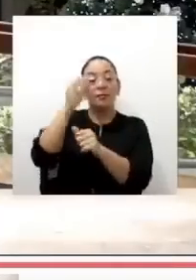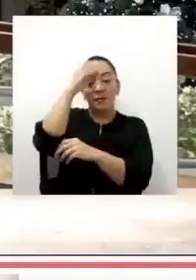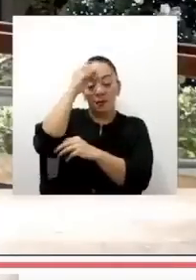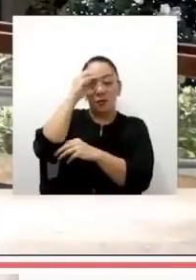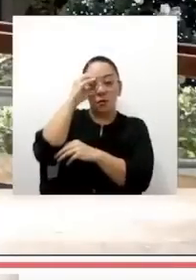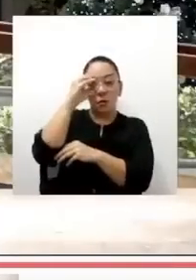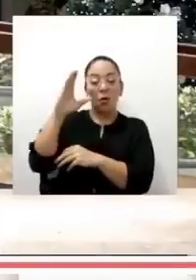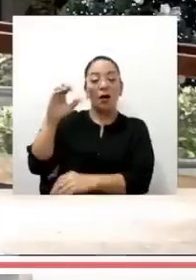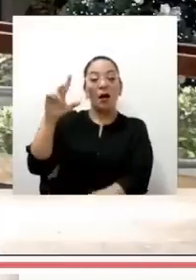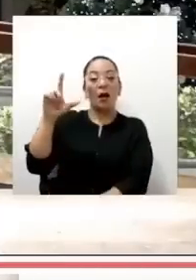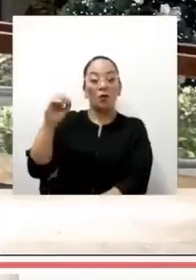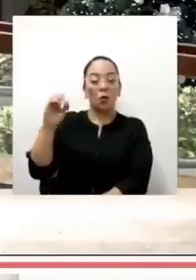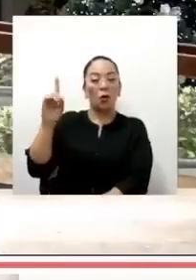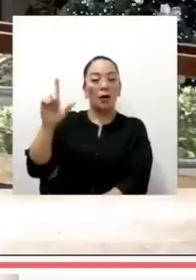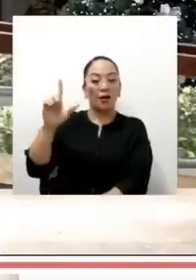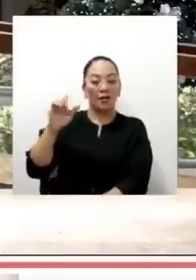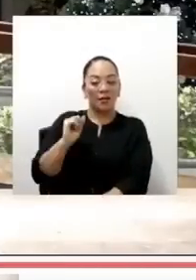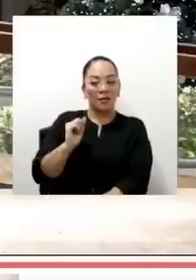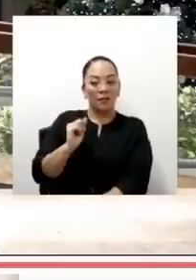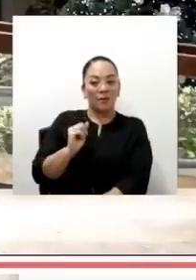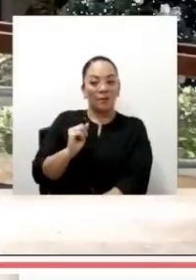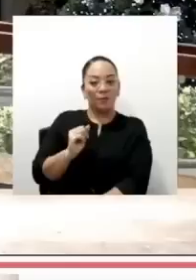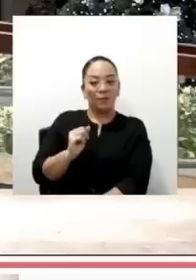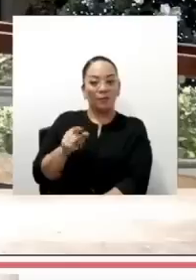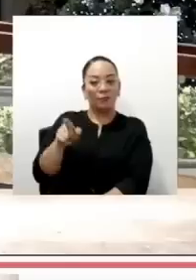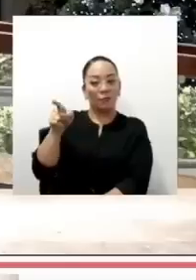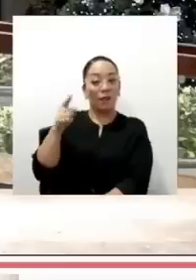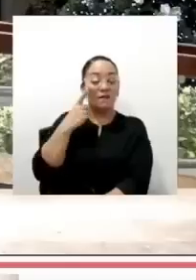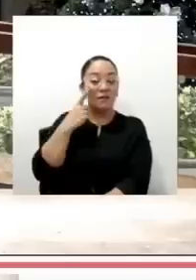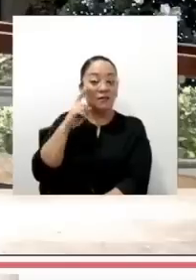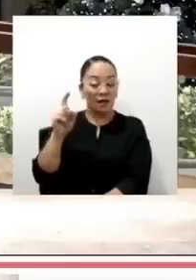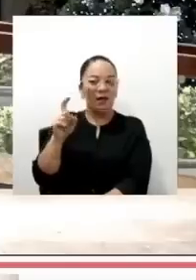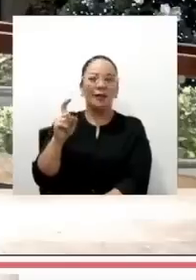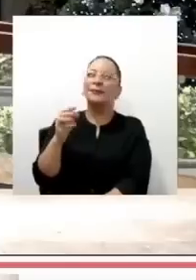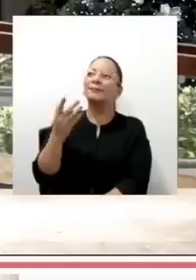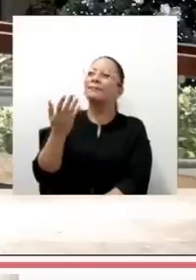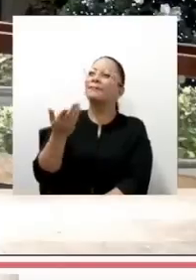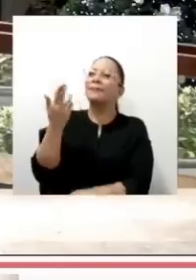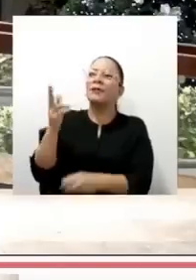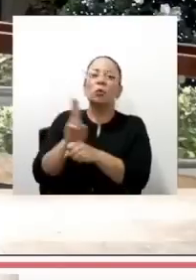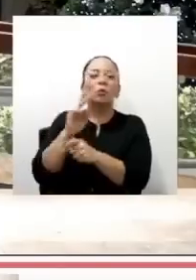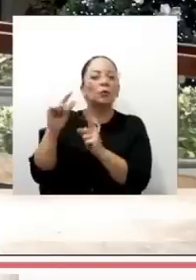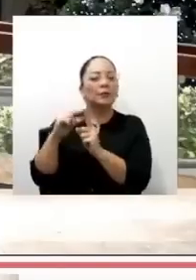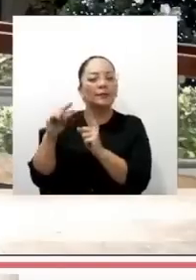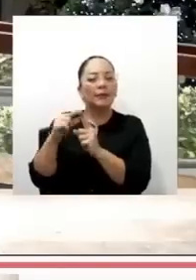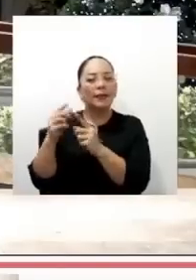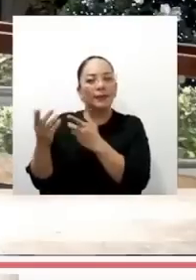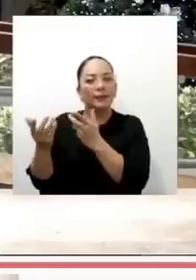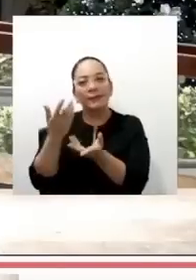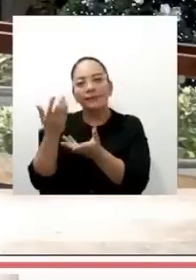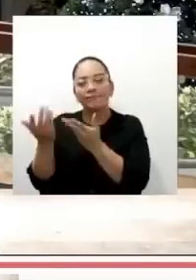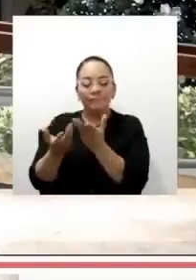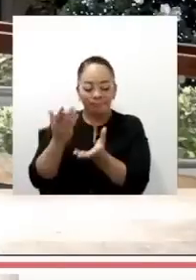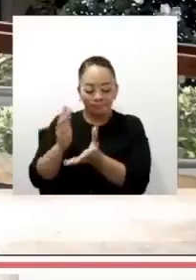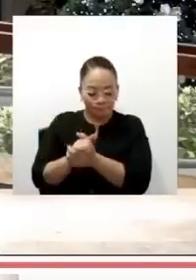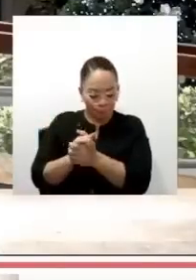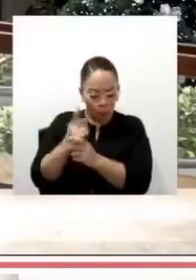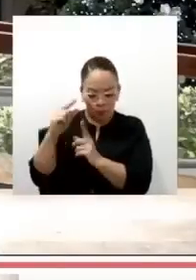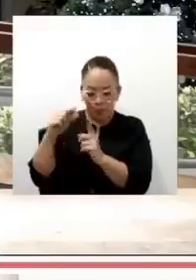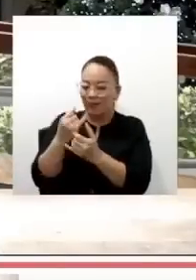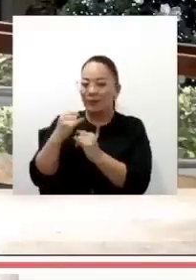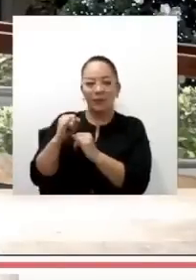Carlos Ledesma, una fiscalía, para usar la palabra, ¿qué palabra sin